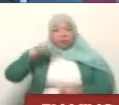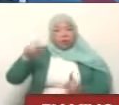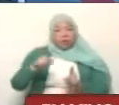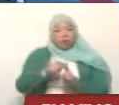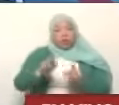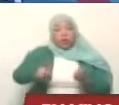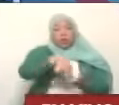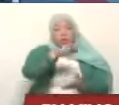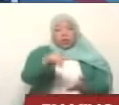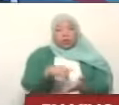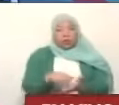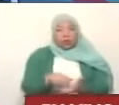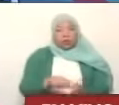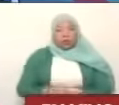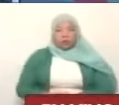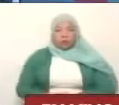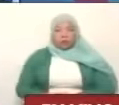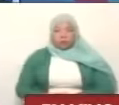nacional.